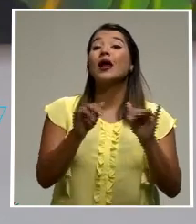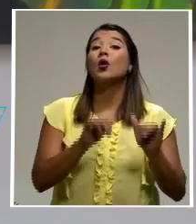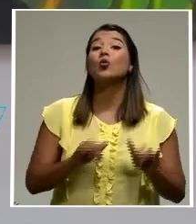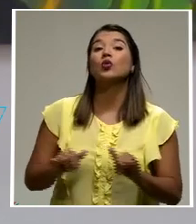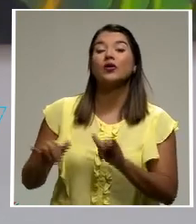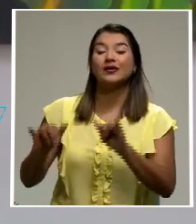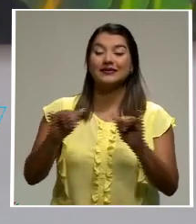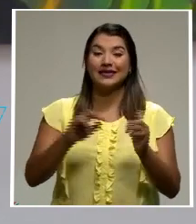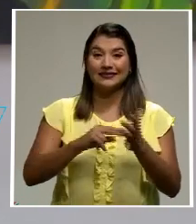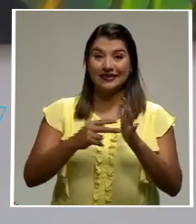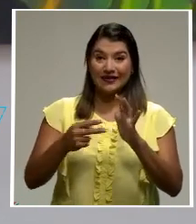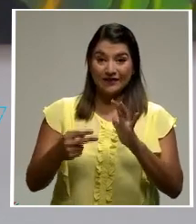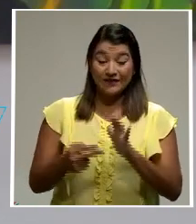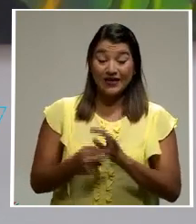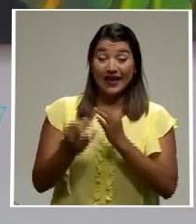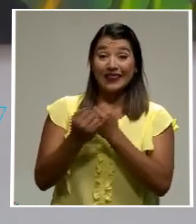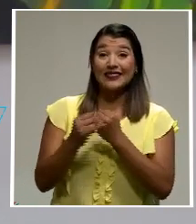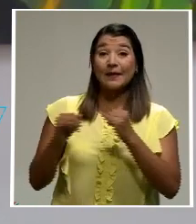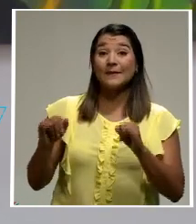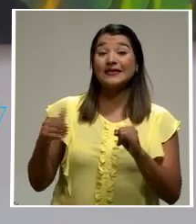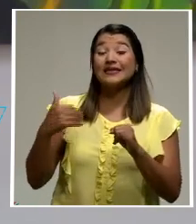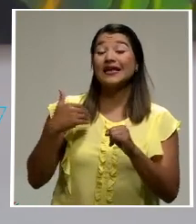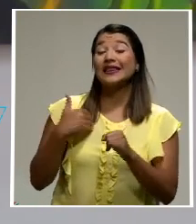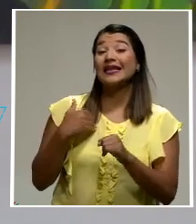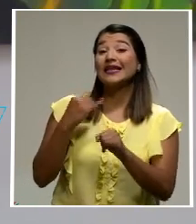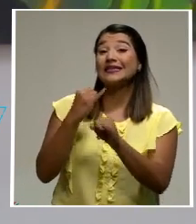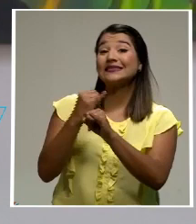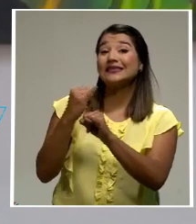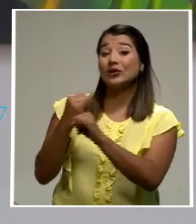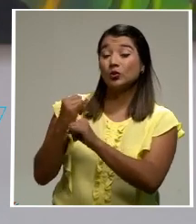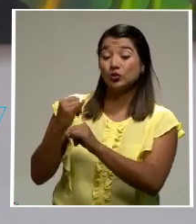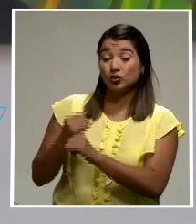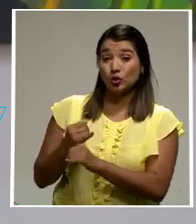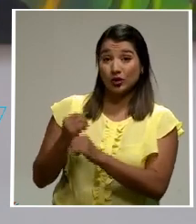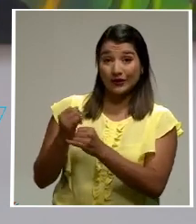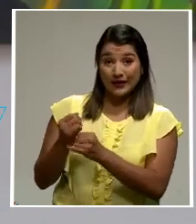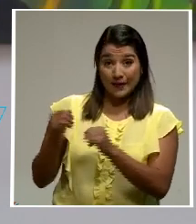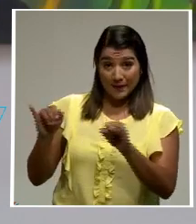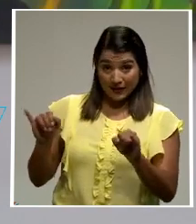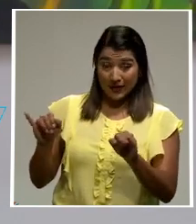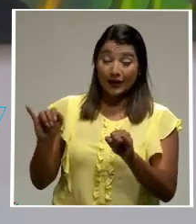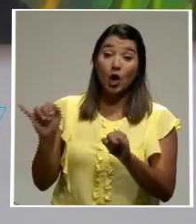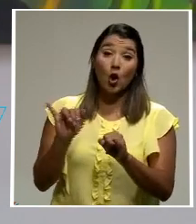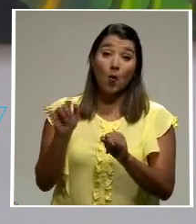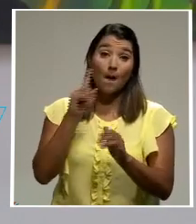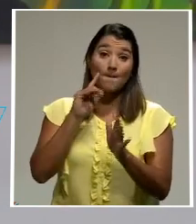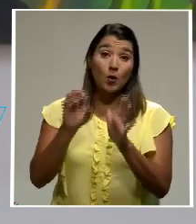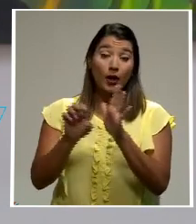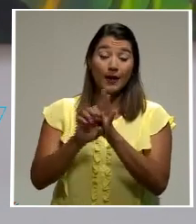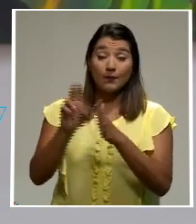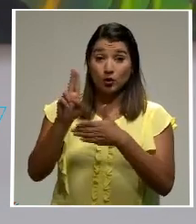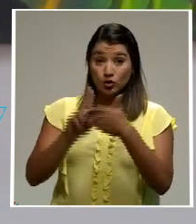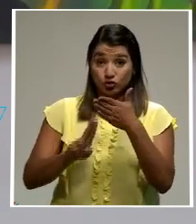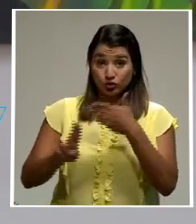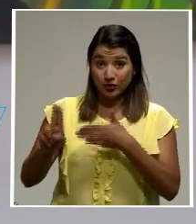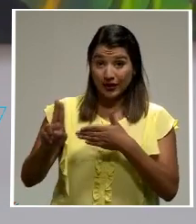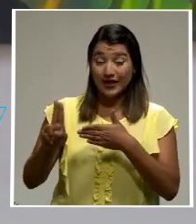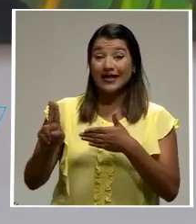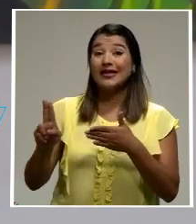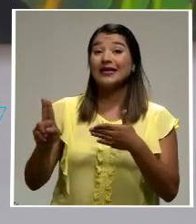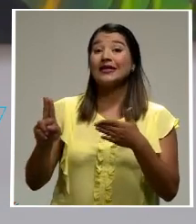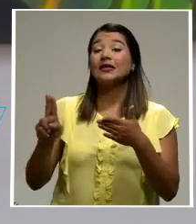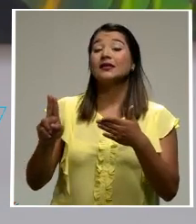autonomía o independencia de las instituciones descentralizadas, unas de las cuales son universidades, tiene como límite la